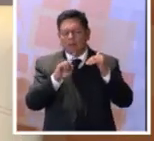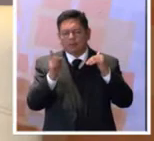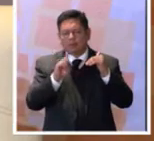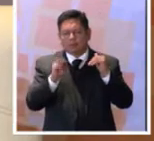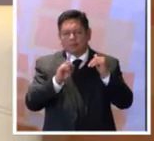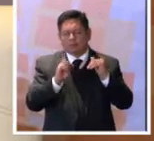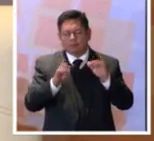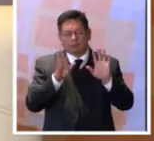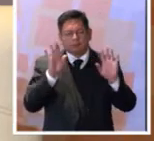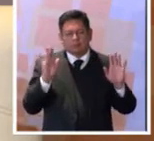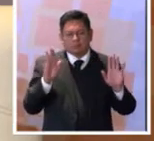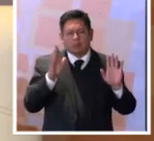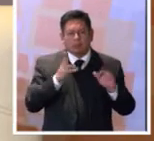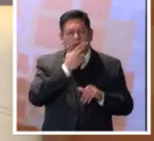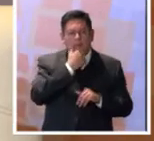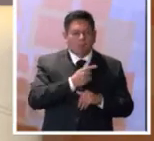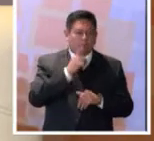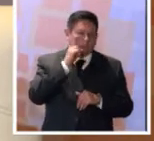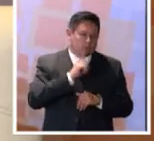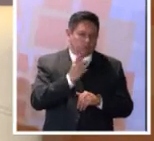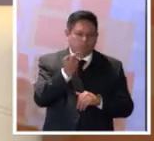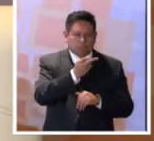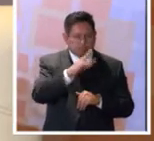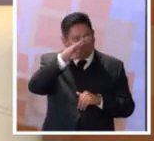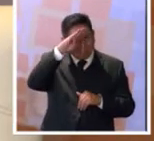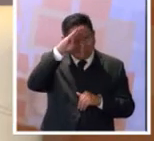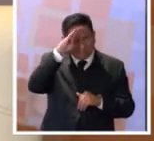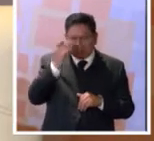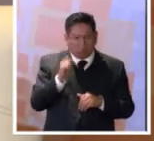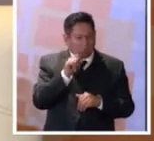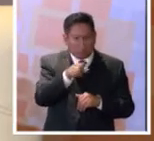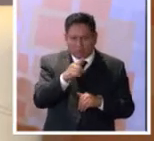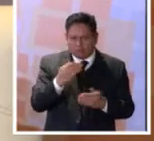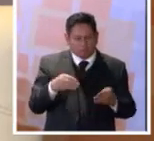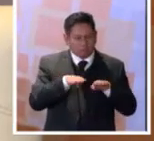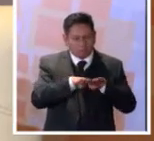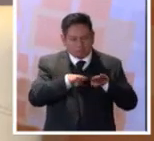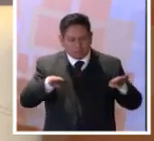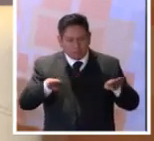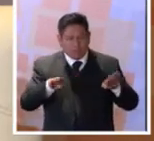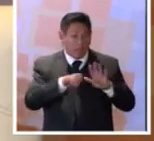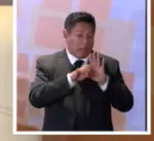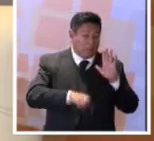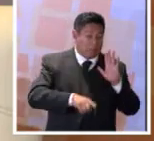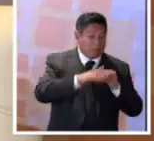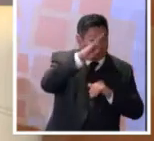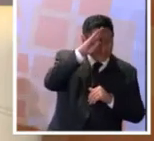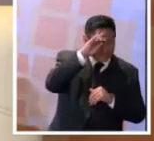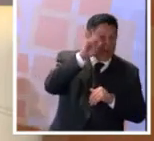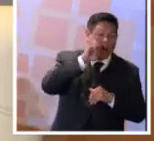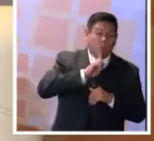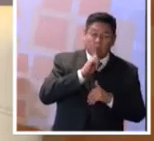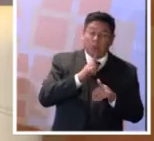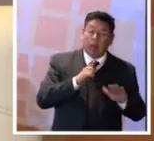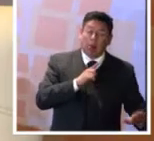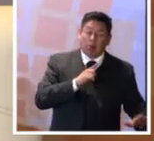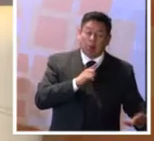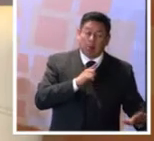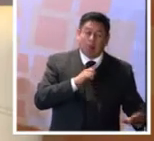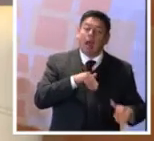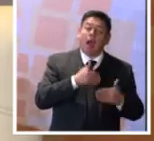Si hombres y mujeres pensamos que el tema de paridad y de igualdad es un tema de la revancha, estamos fuera de